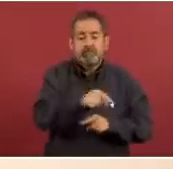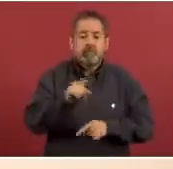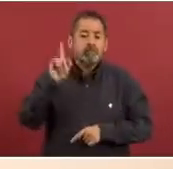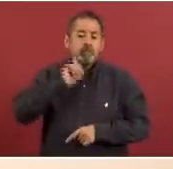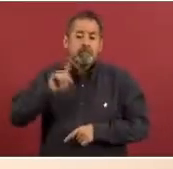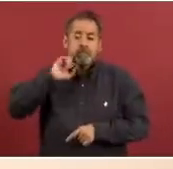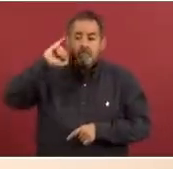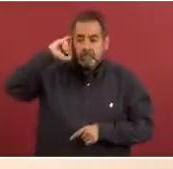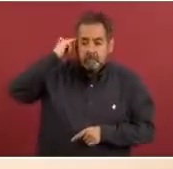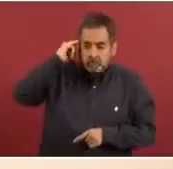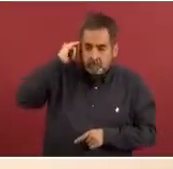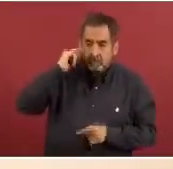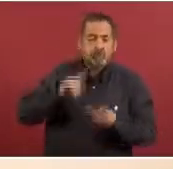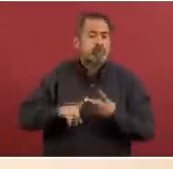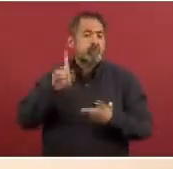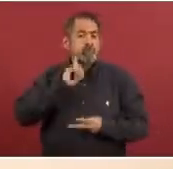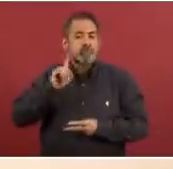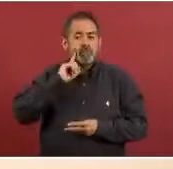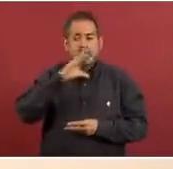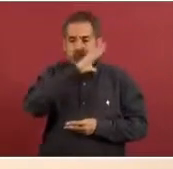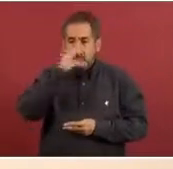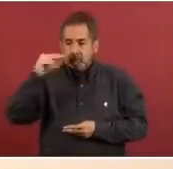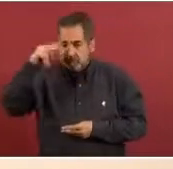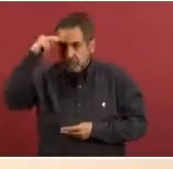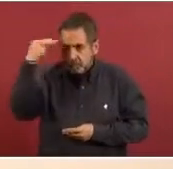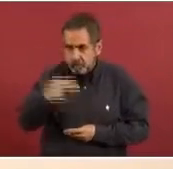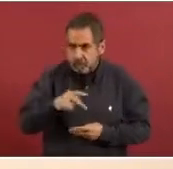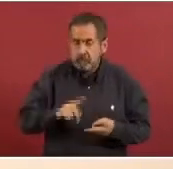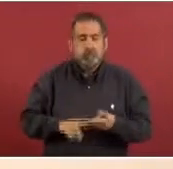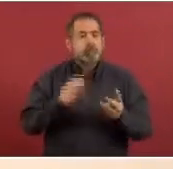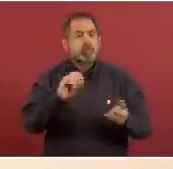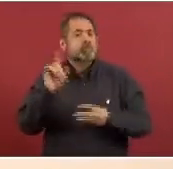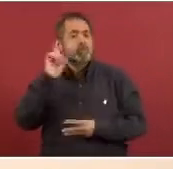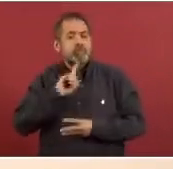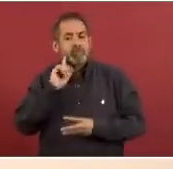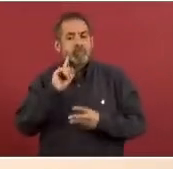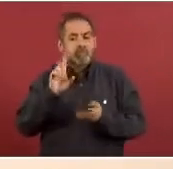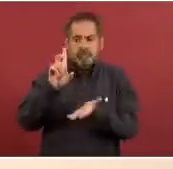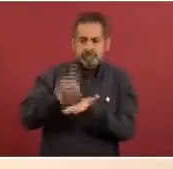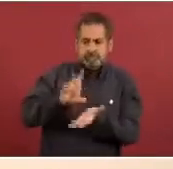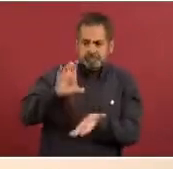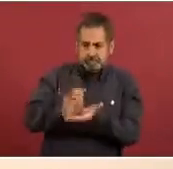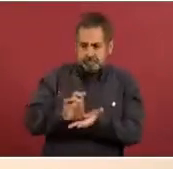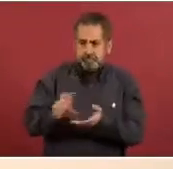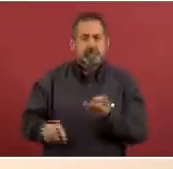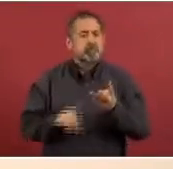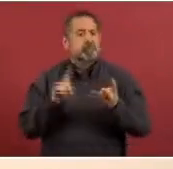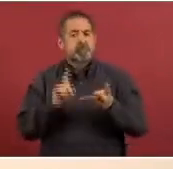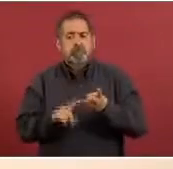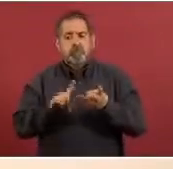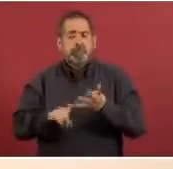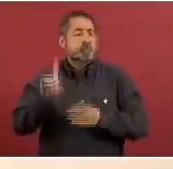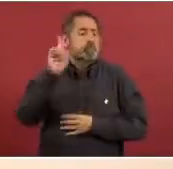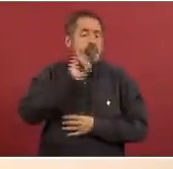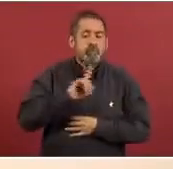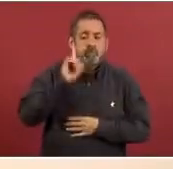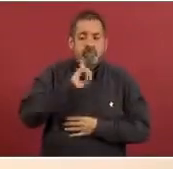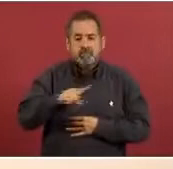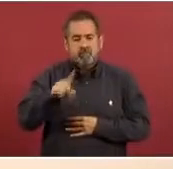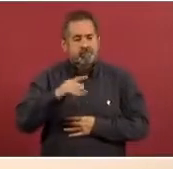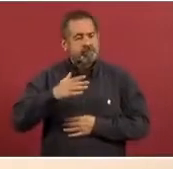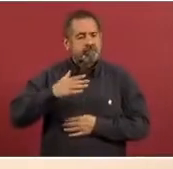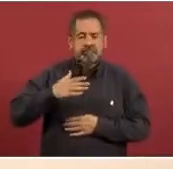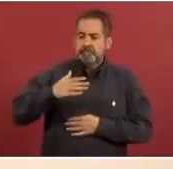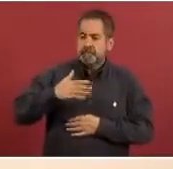las mujeres afromexicanas, a las mujeres con discapacidad y a las mujeres que son